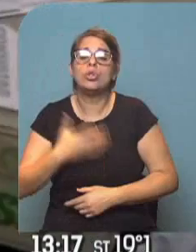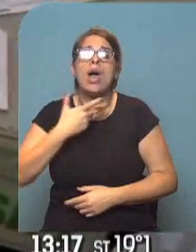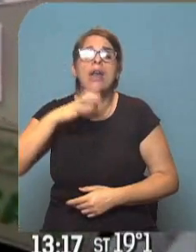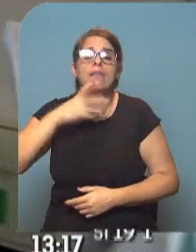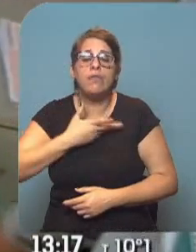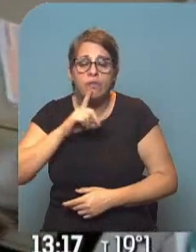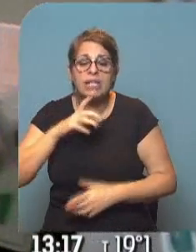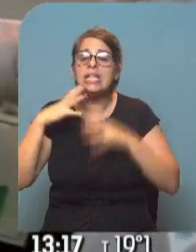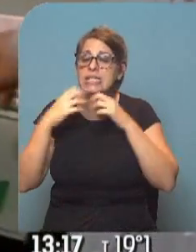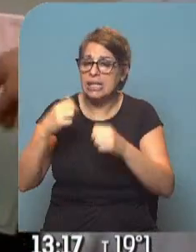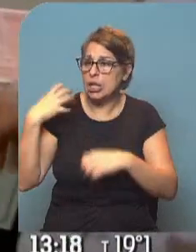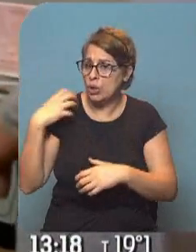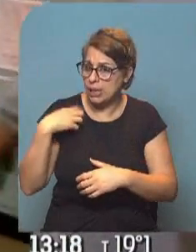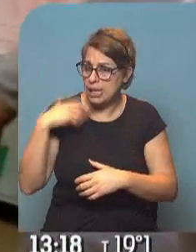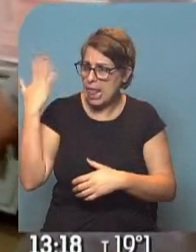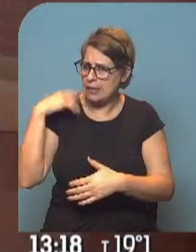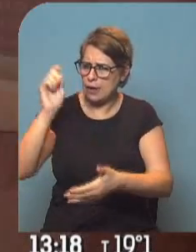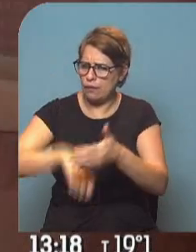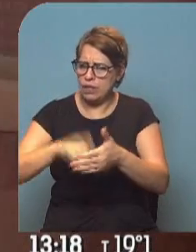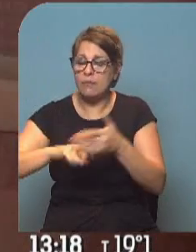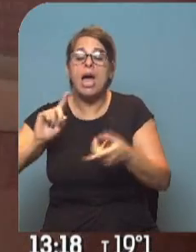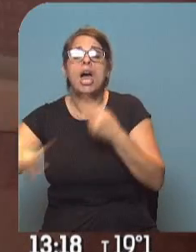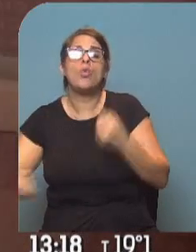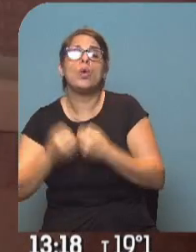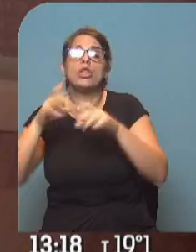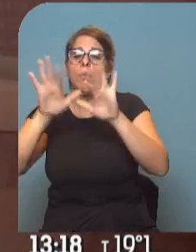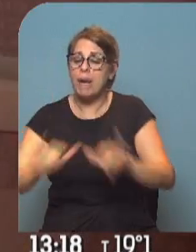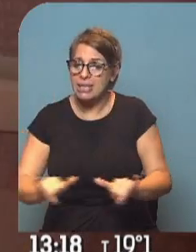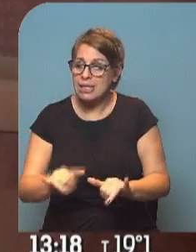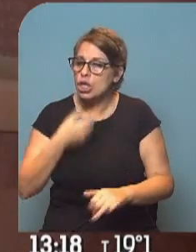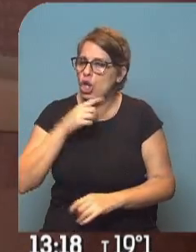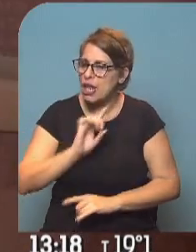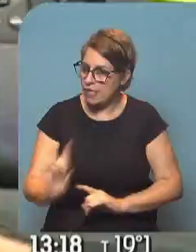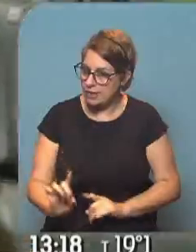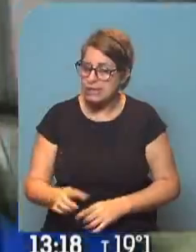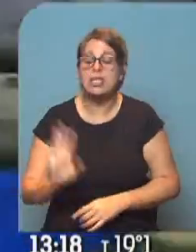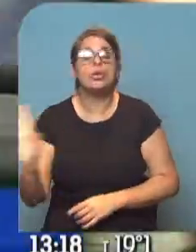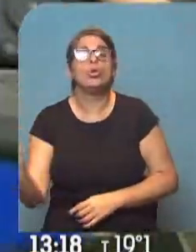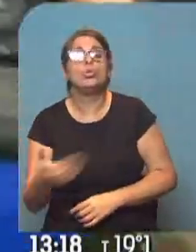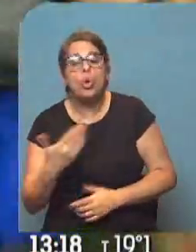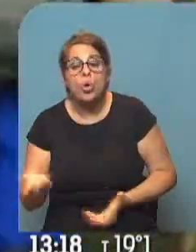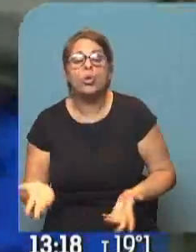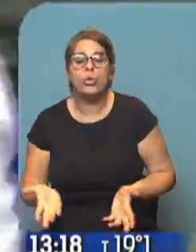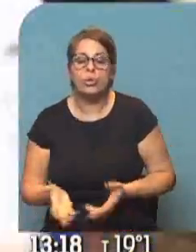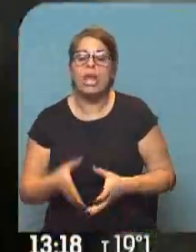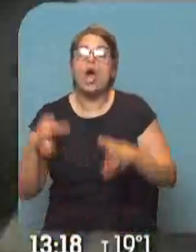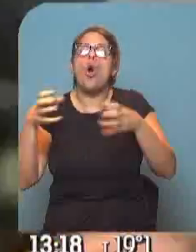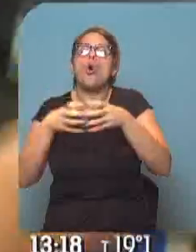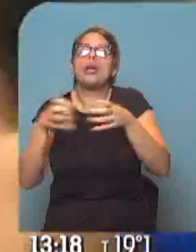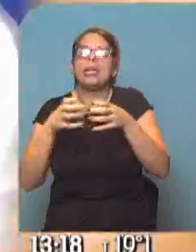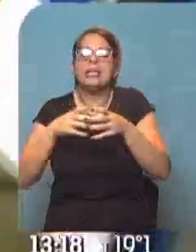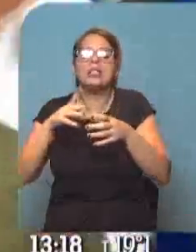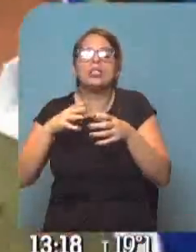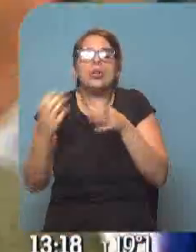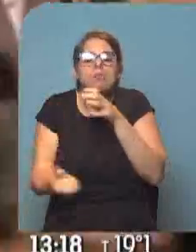el Secretariado General de la FARC, firmó el acuerdo de paz, esto no implica que toda la organización